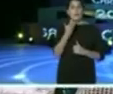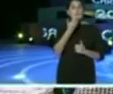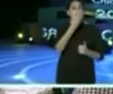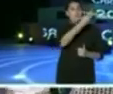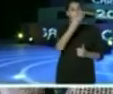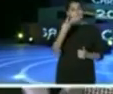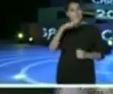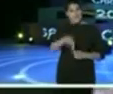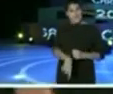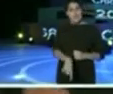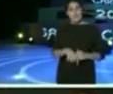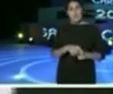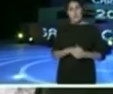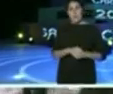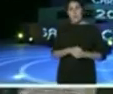las...